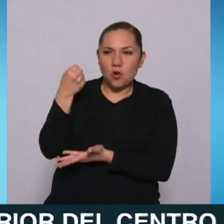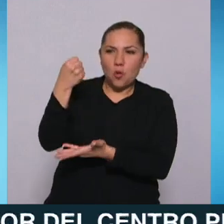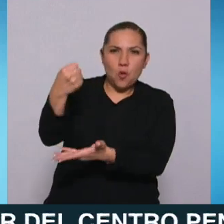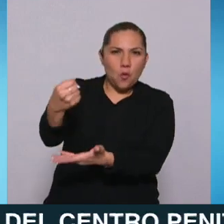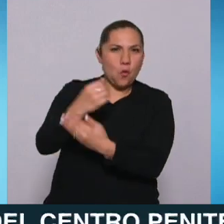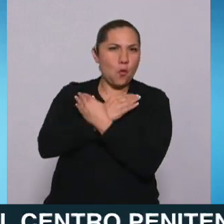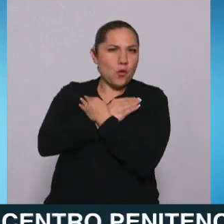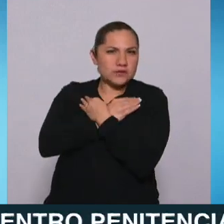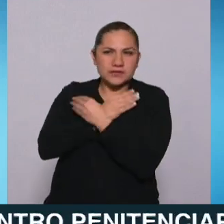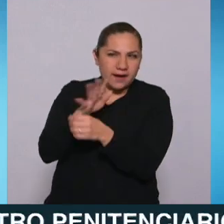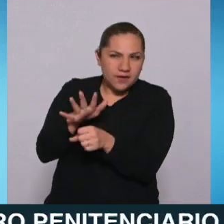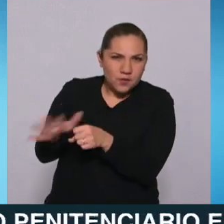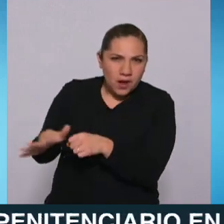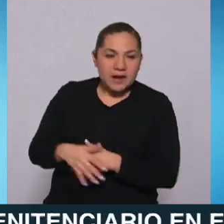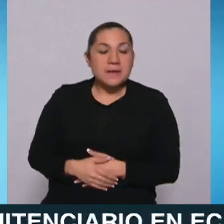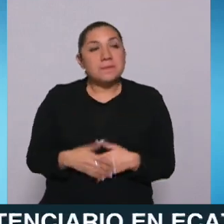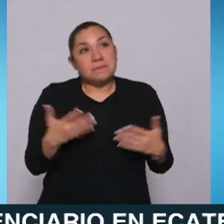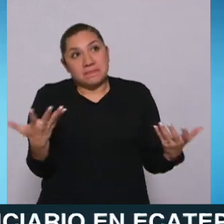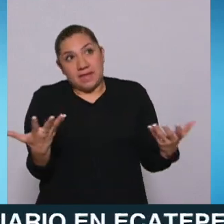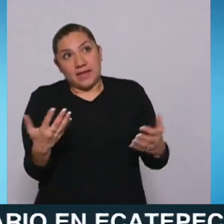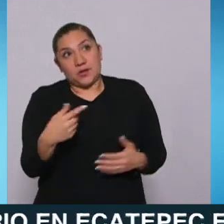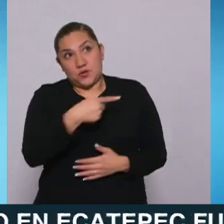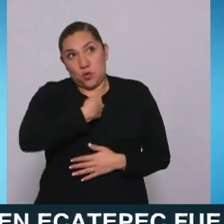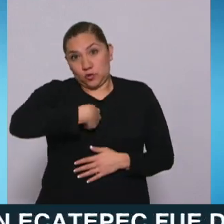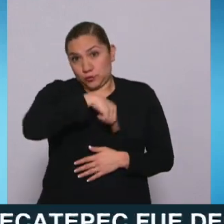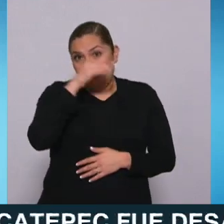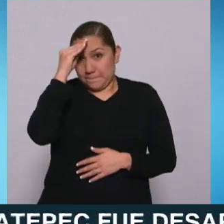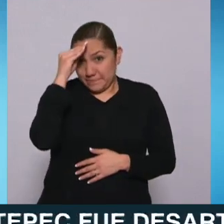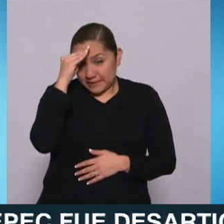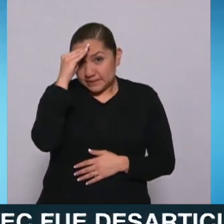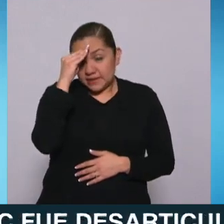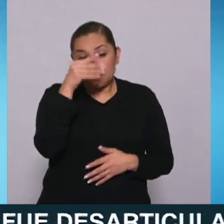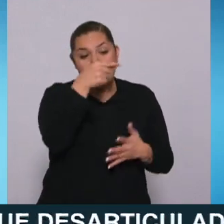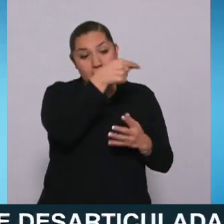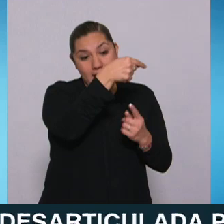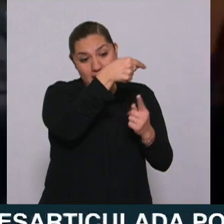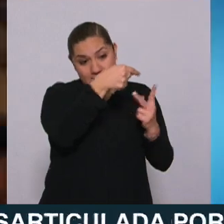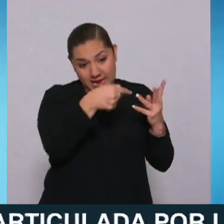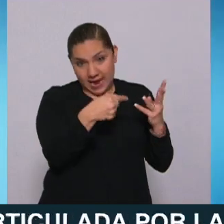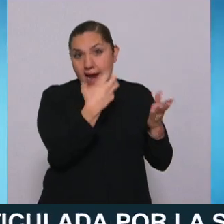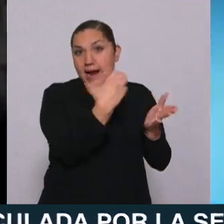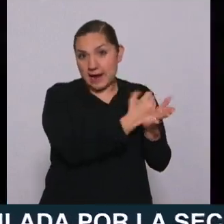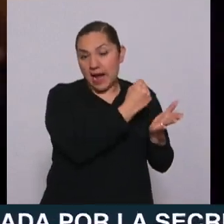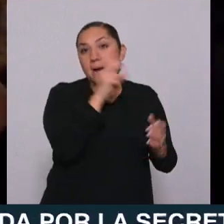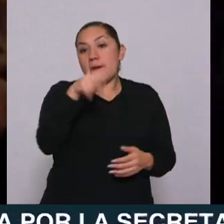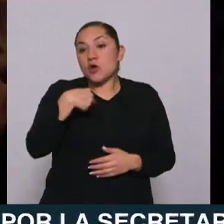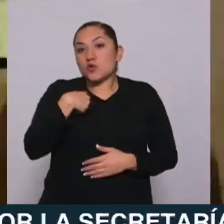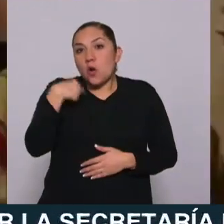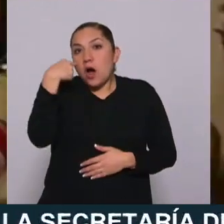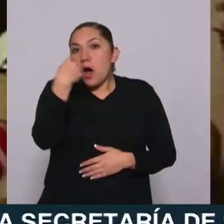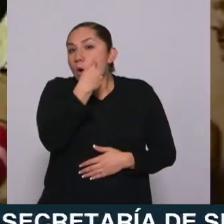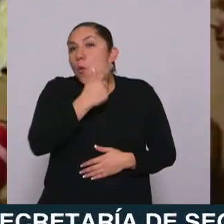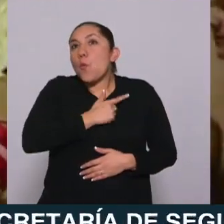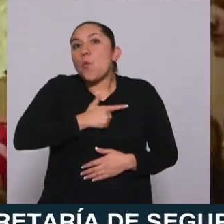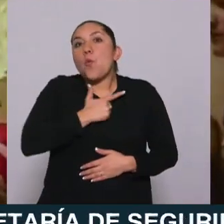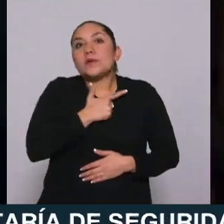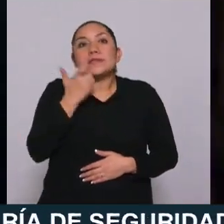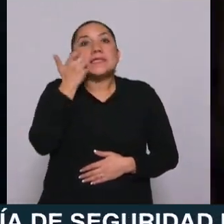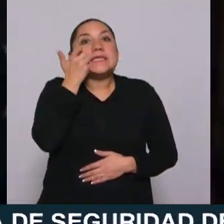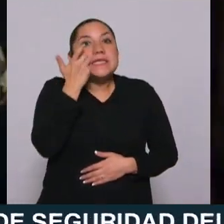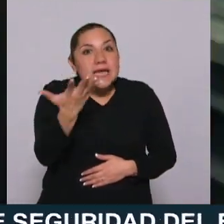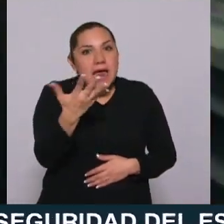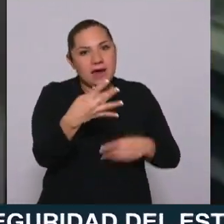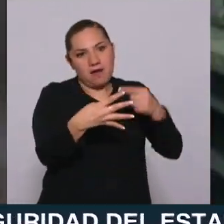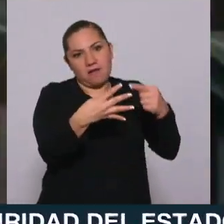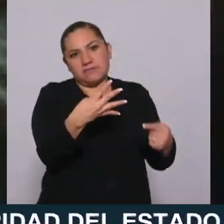las que creemos que van a ganar y las que más nos gustaría que ganen, que no es lo mismo. La que más creen ustedes